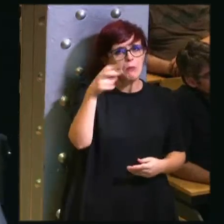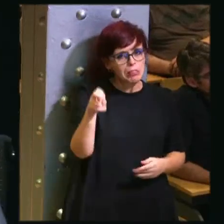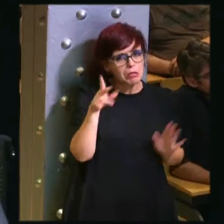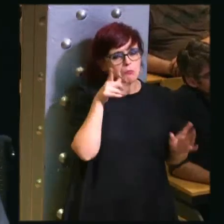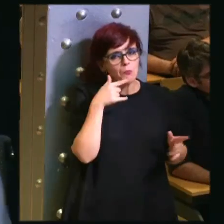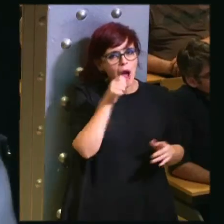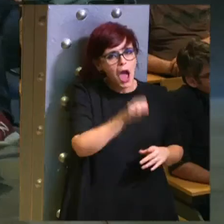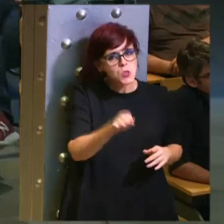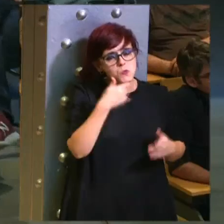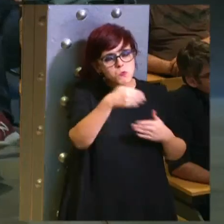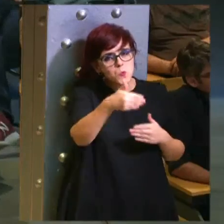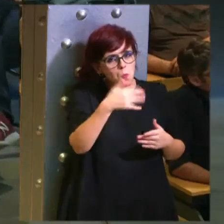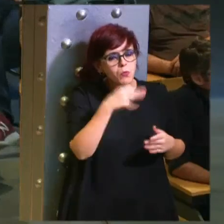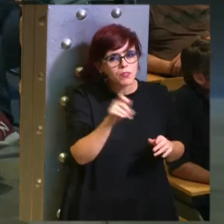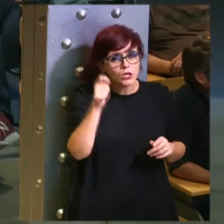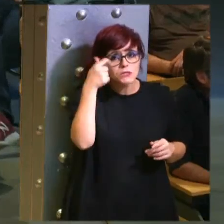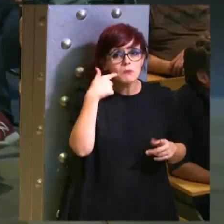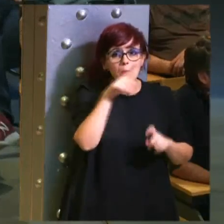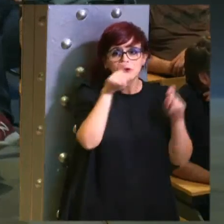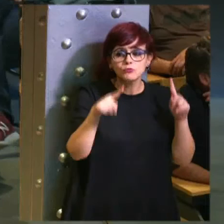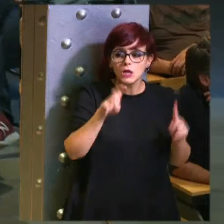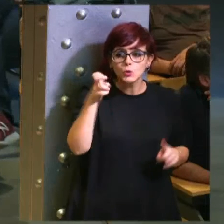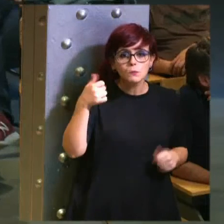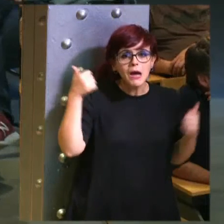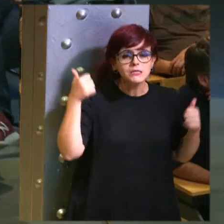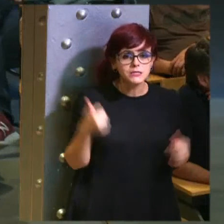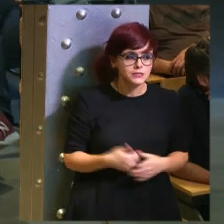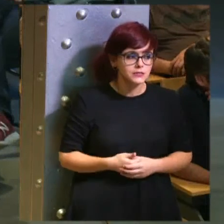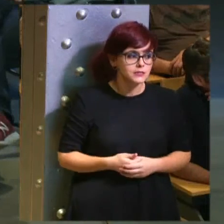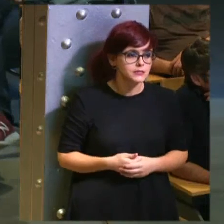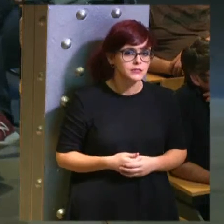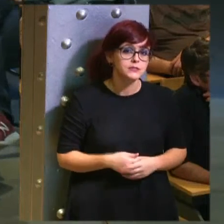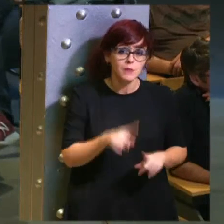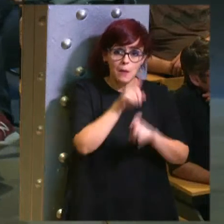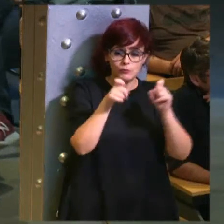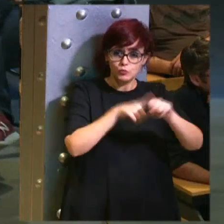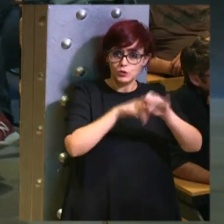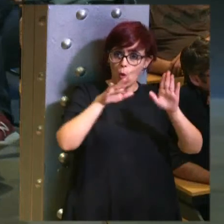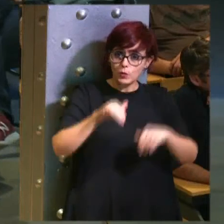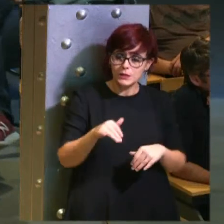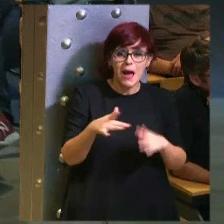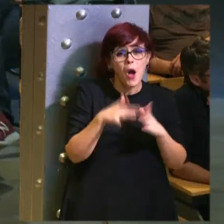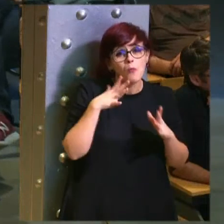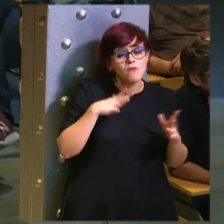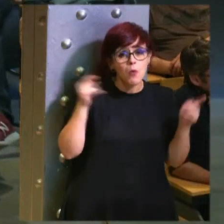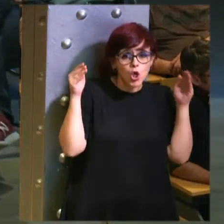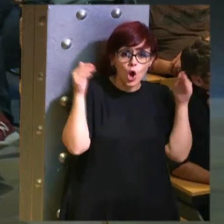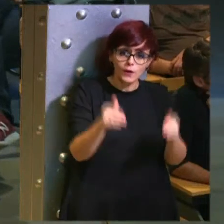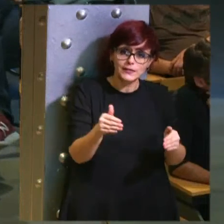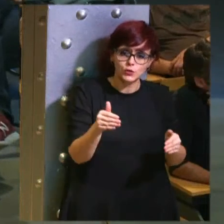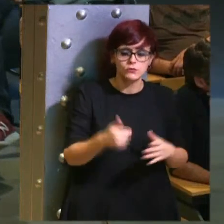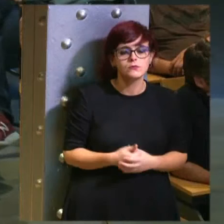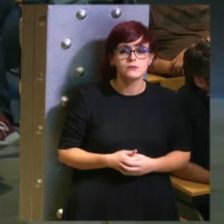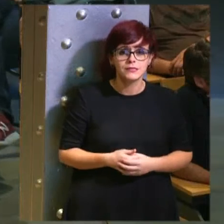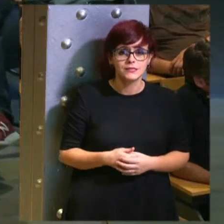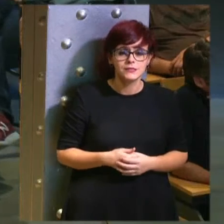plenamente. ¿Hay alguna pregunta más? Pues yo creo que esta es la última pregunta. Si puede ser concreta en la pregunta, por favor. Sí,